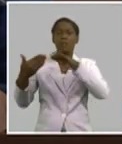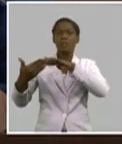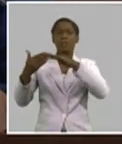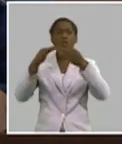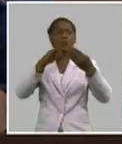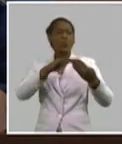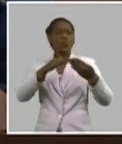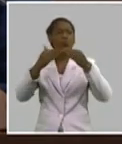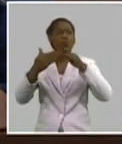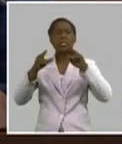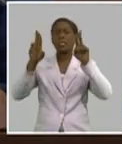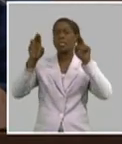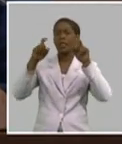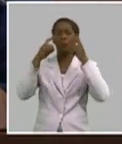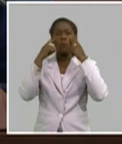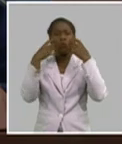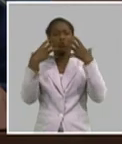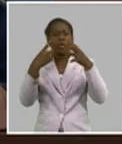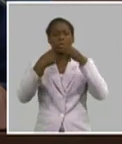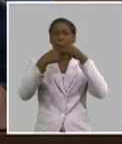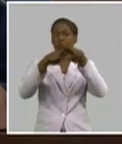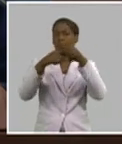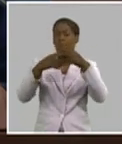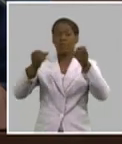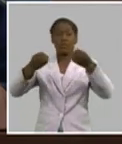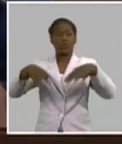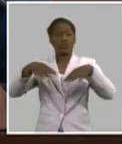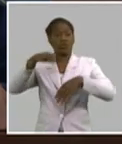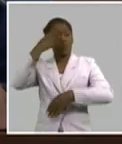con todo rigor las problemáticas que se